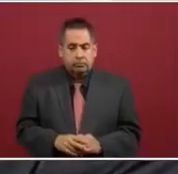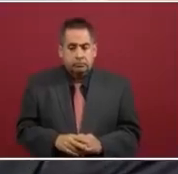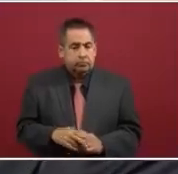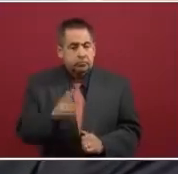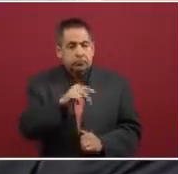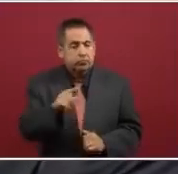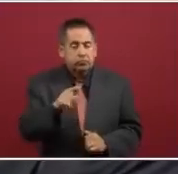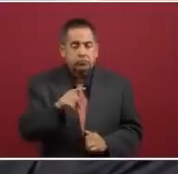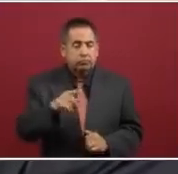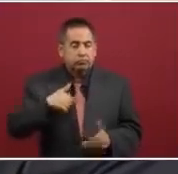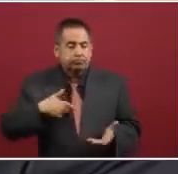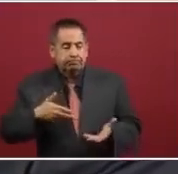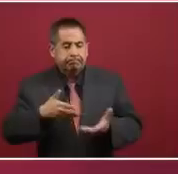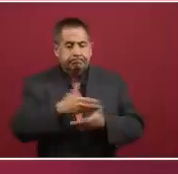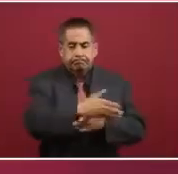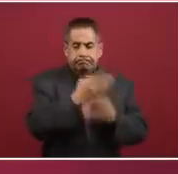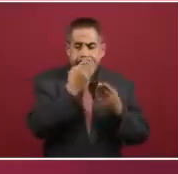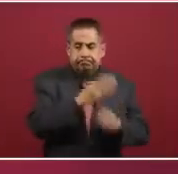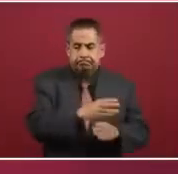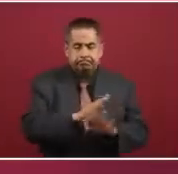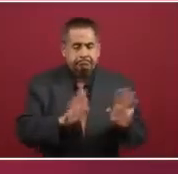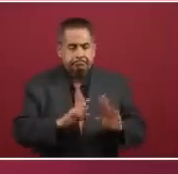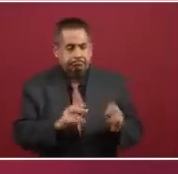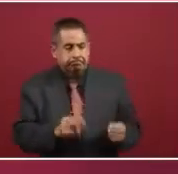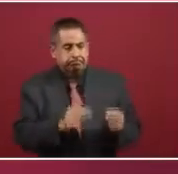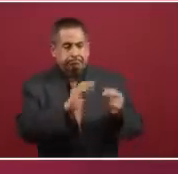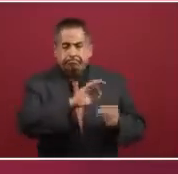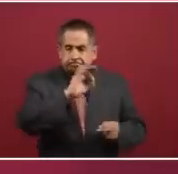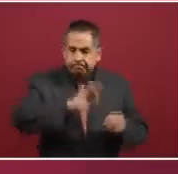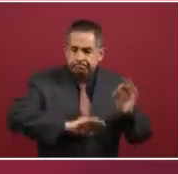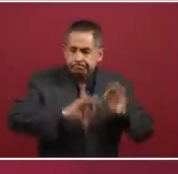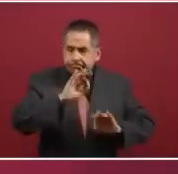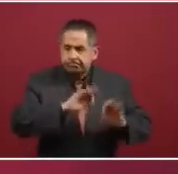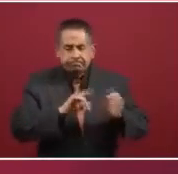busquemos intervenir en el mercado financiero